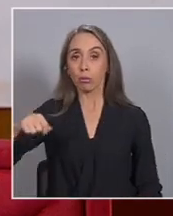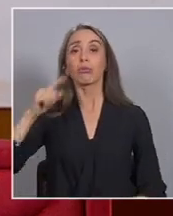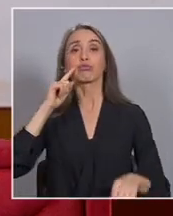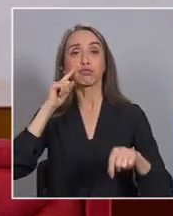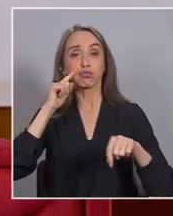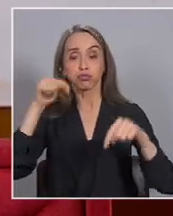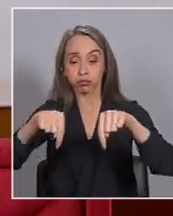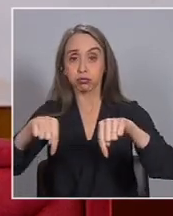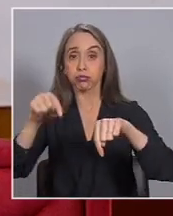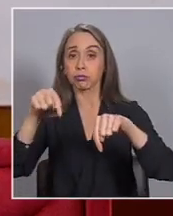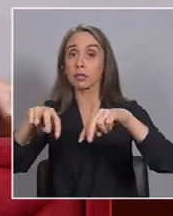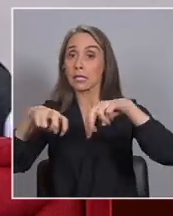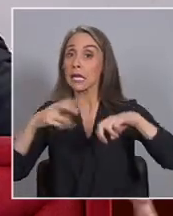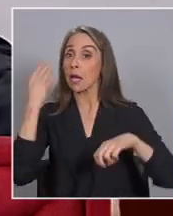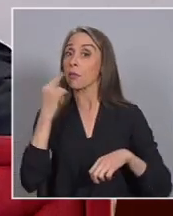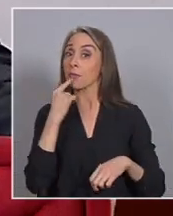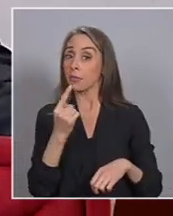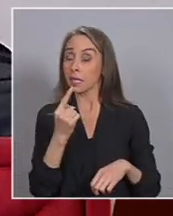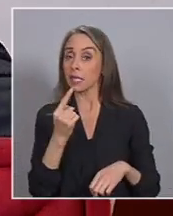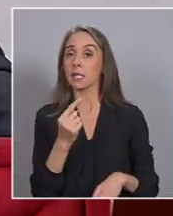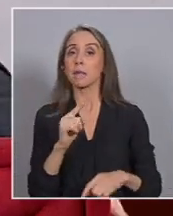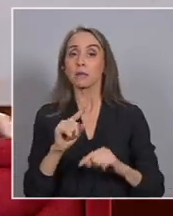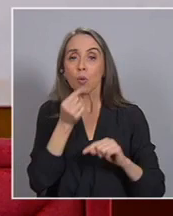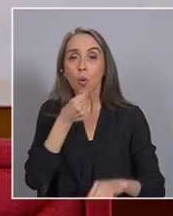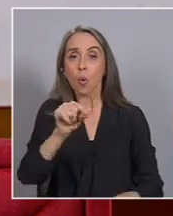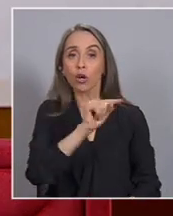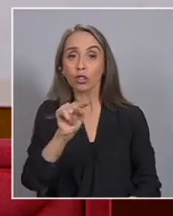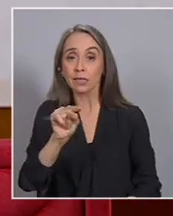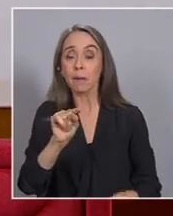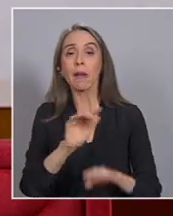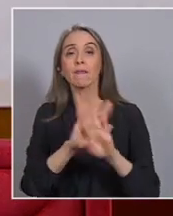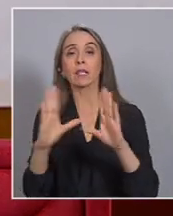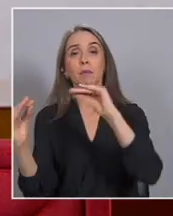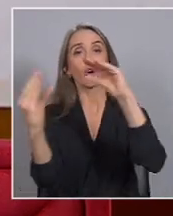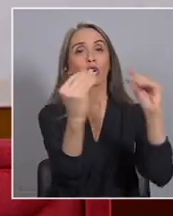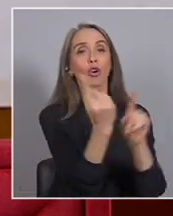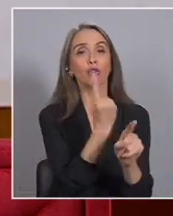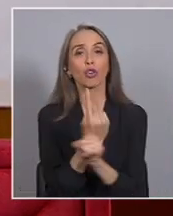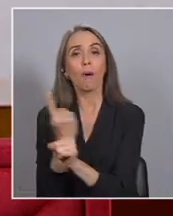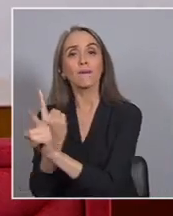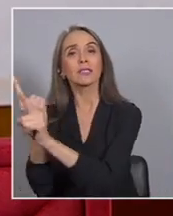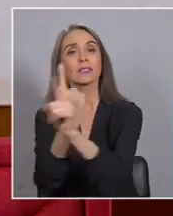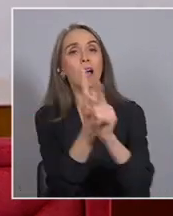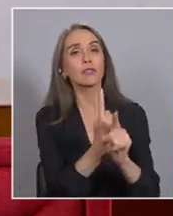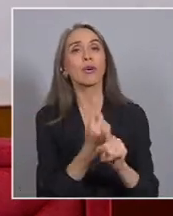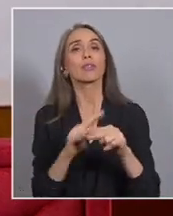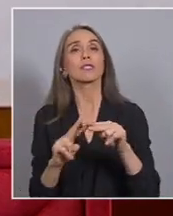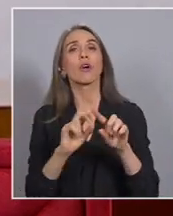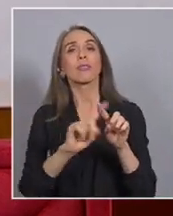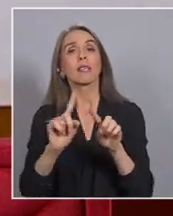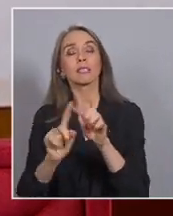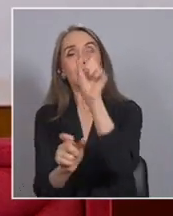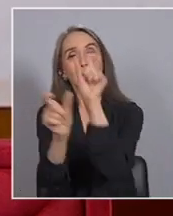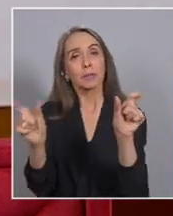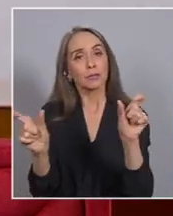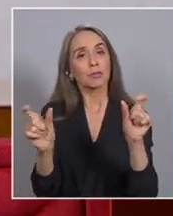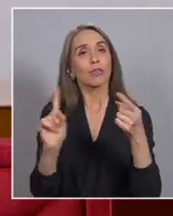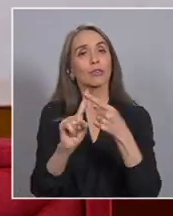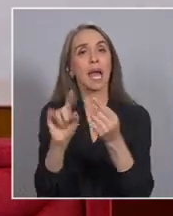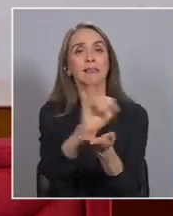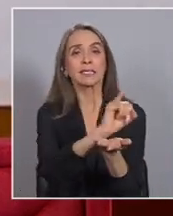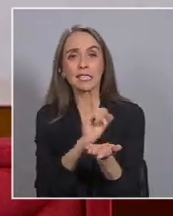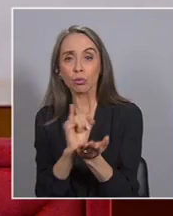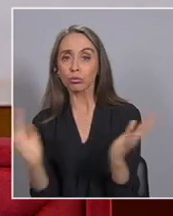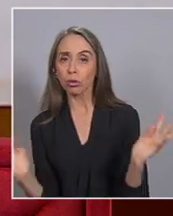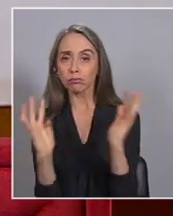presentes, durante las próximas semanas culminaré una ronda de conversaciones que hemos estado realizando con los diversos actores involucrados